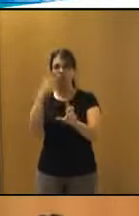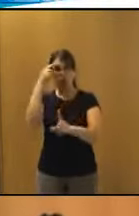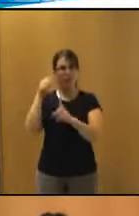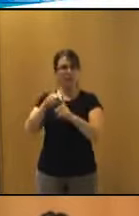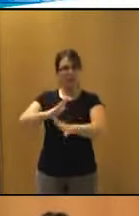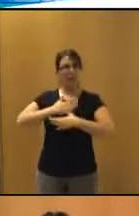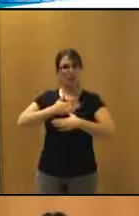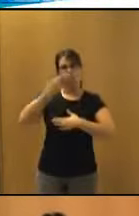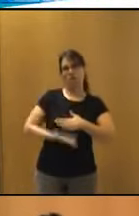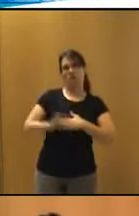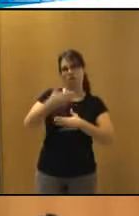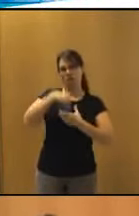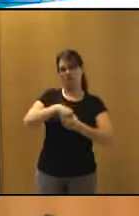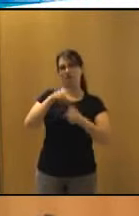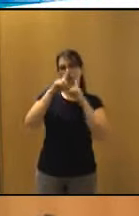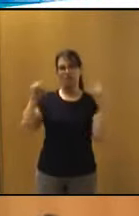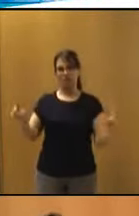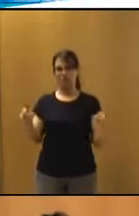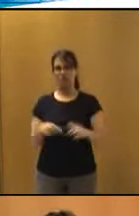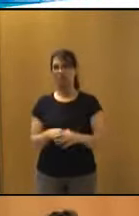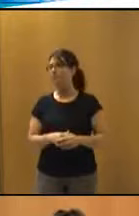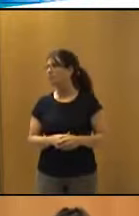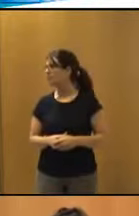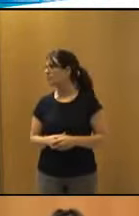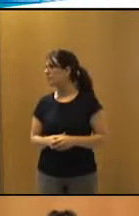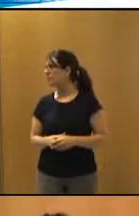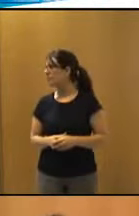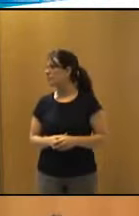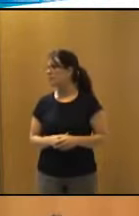se presenta como uno de los objetivos clave de este año europeo.